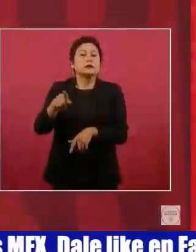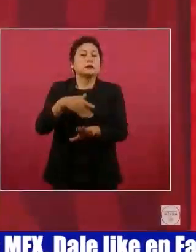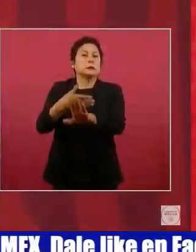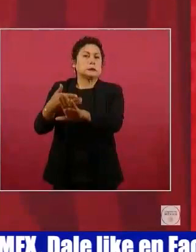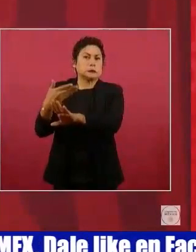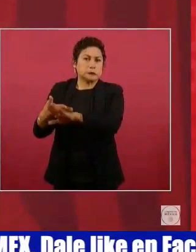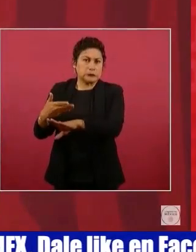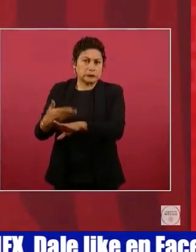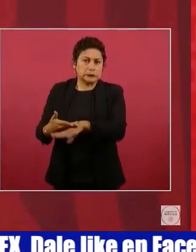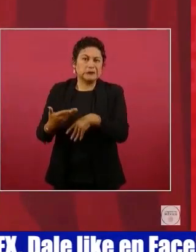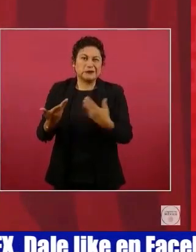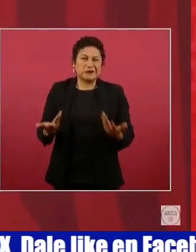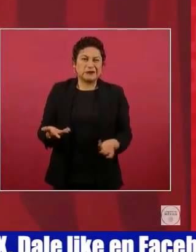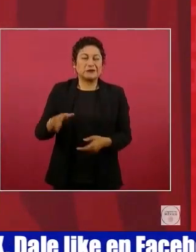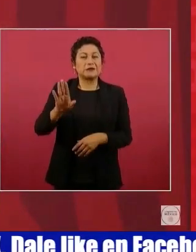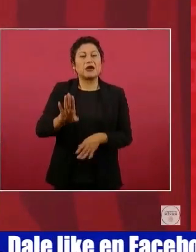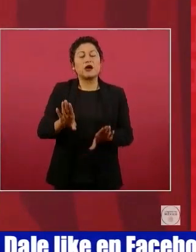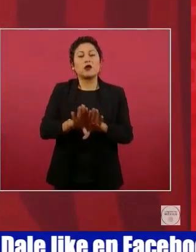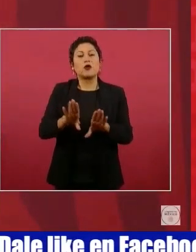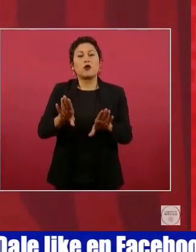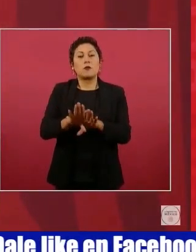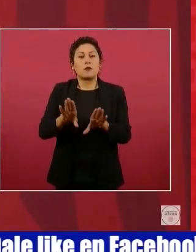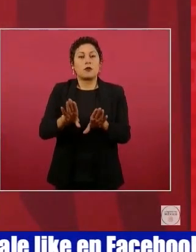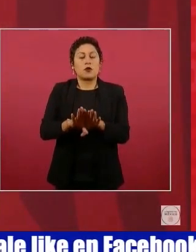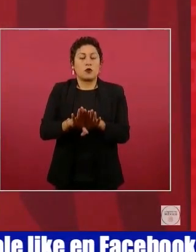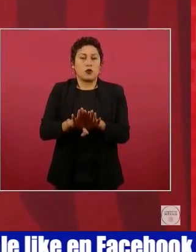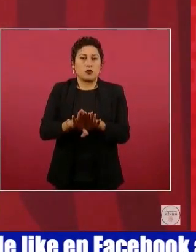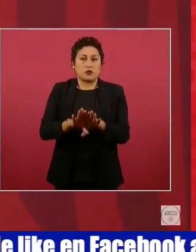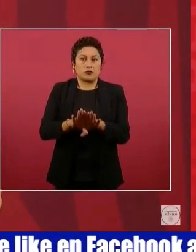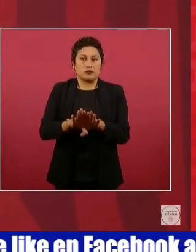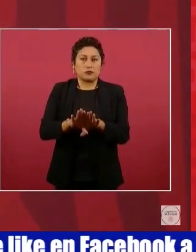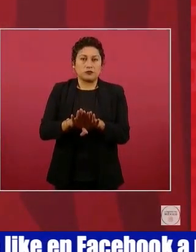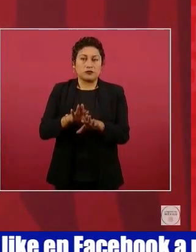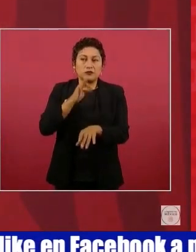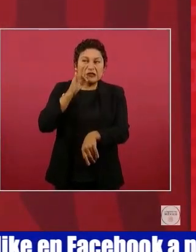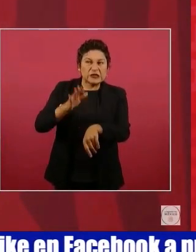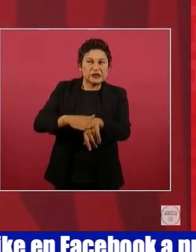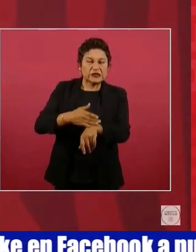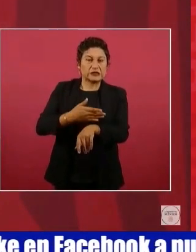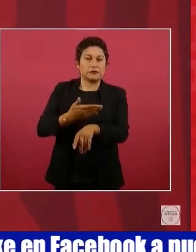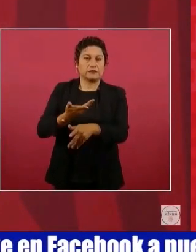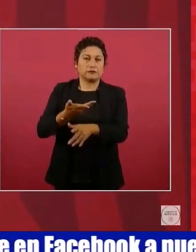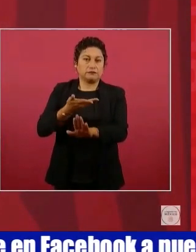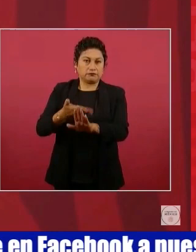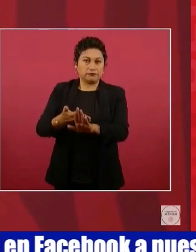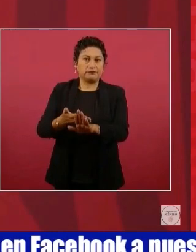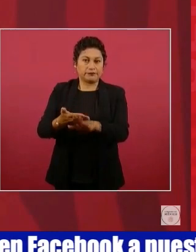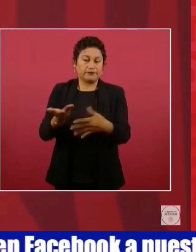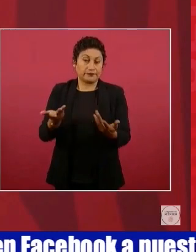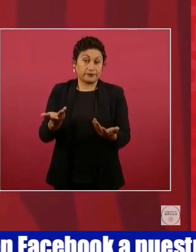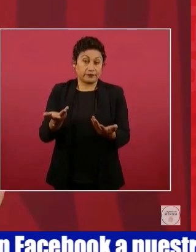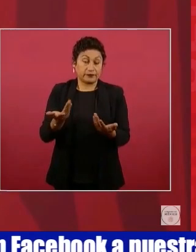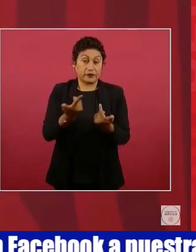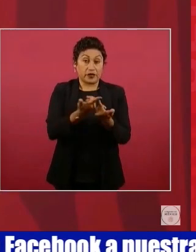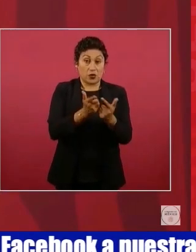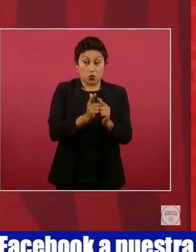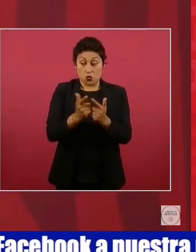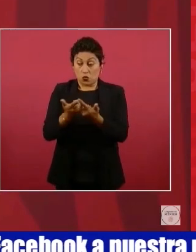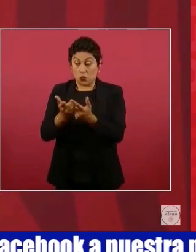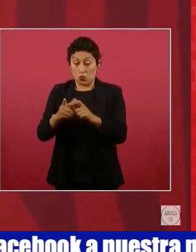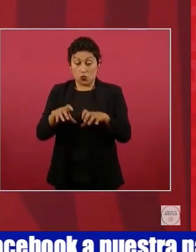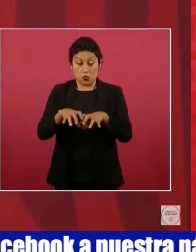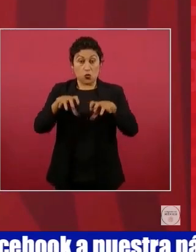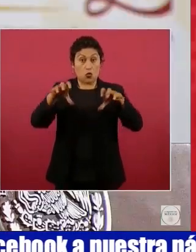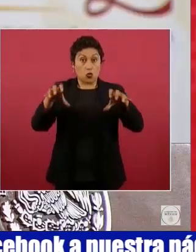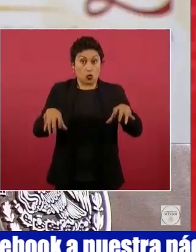de estas declaraciones del presidente de este tema tan sensible debido a los procesos de rescate de